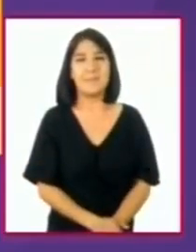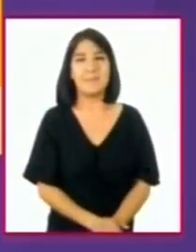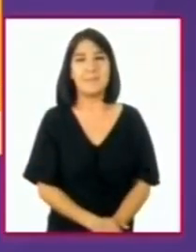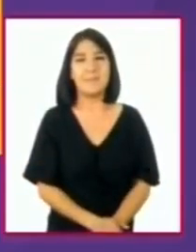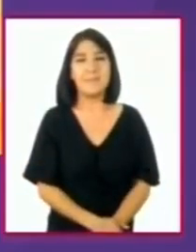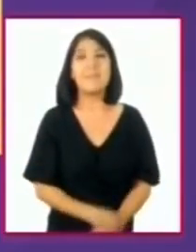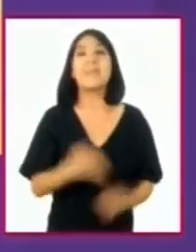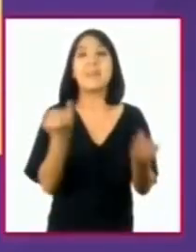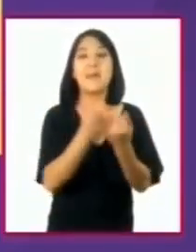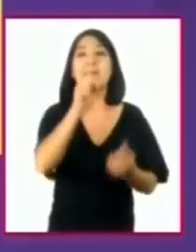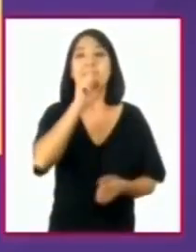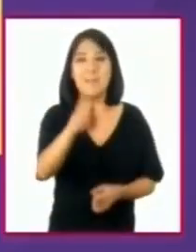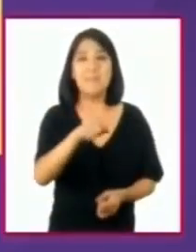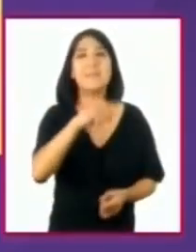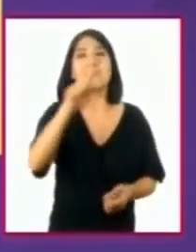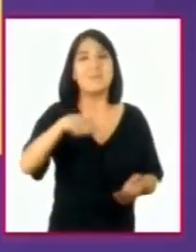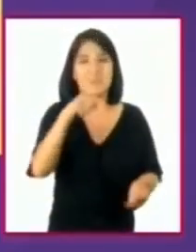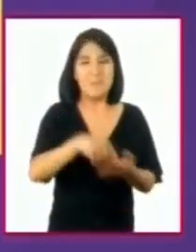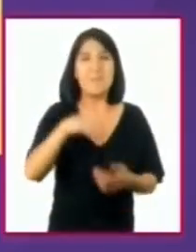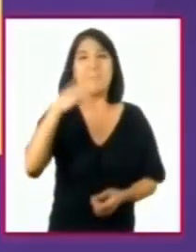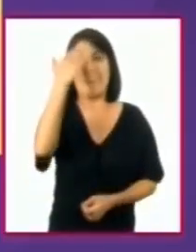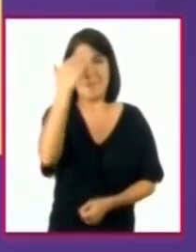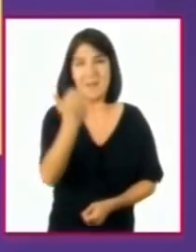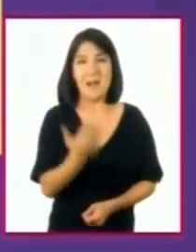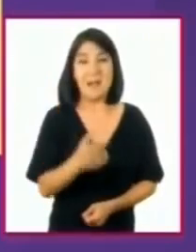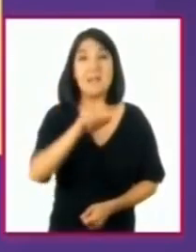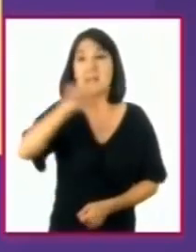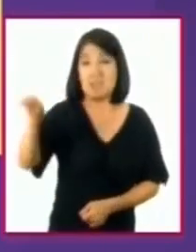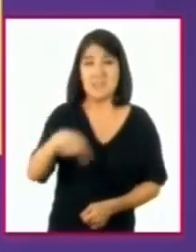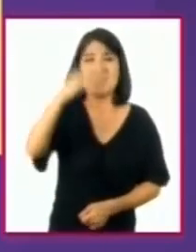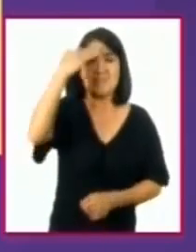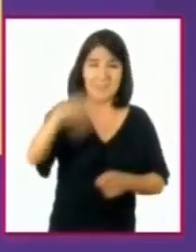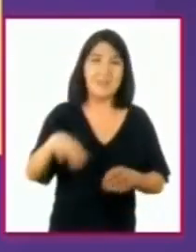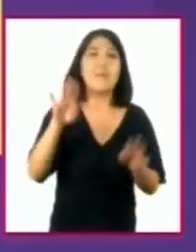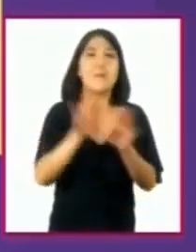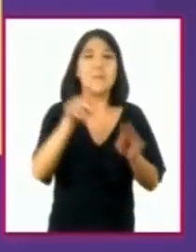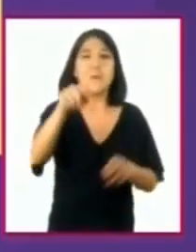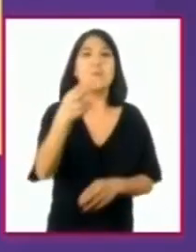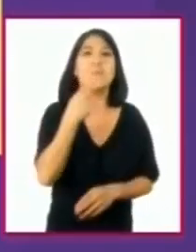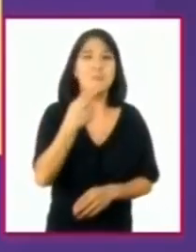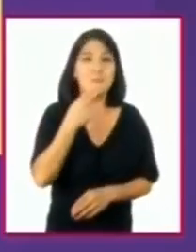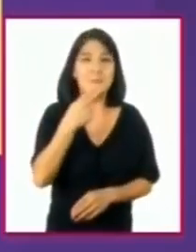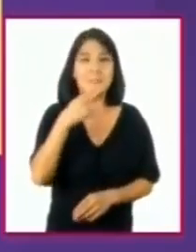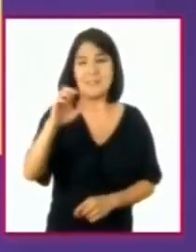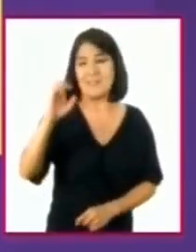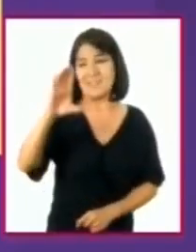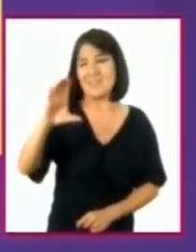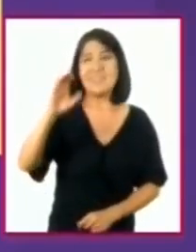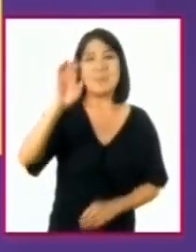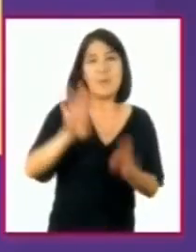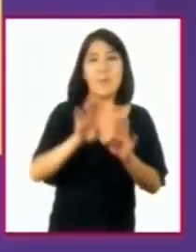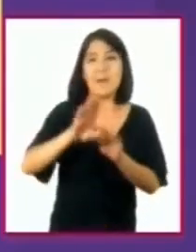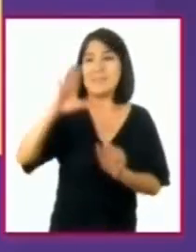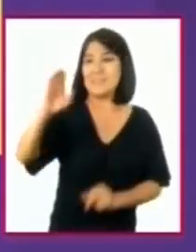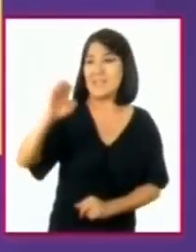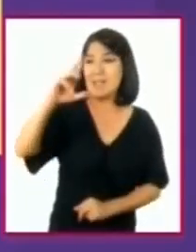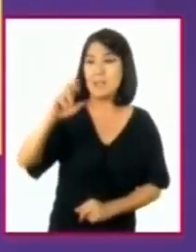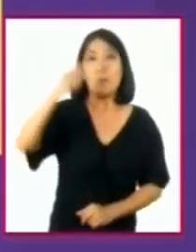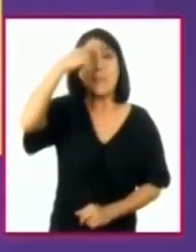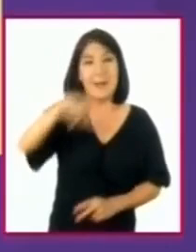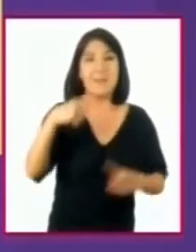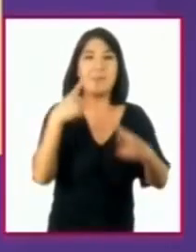A propósito de los mayas, ¿sabían que ellos fueron quienes utilizaron el cero como un concepto